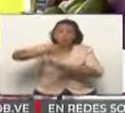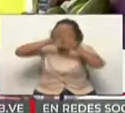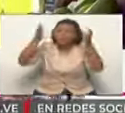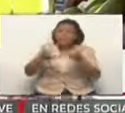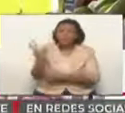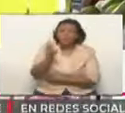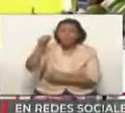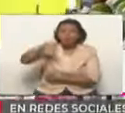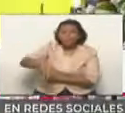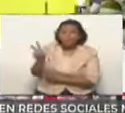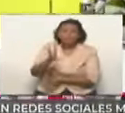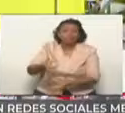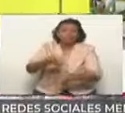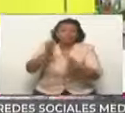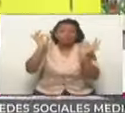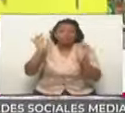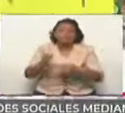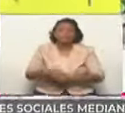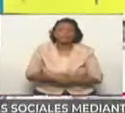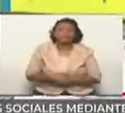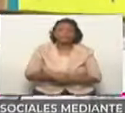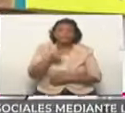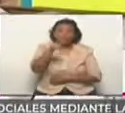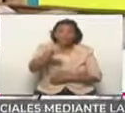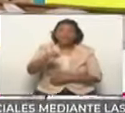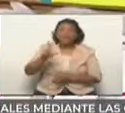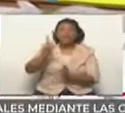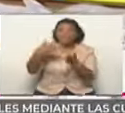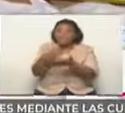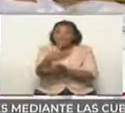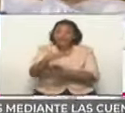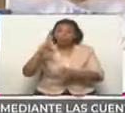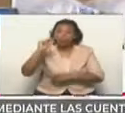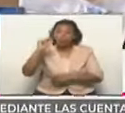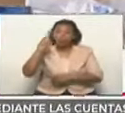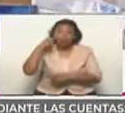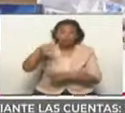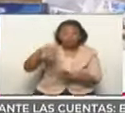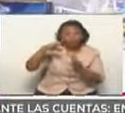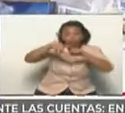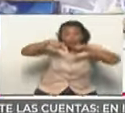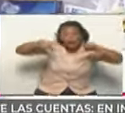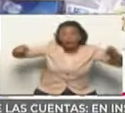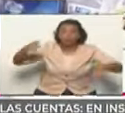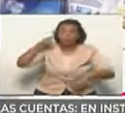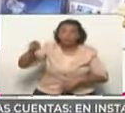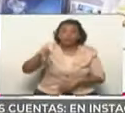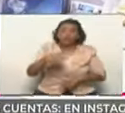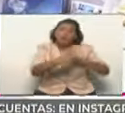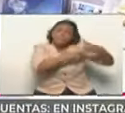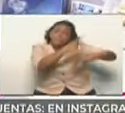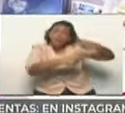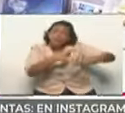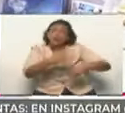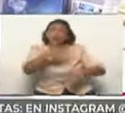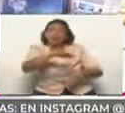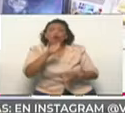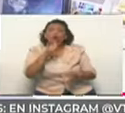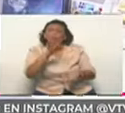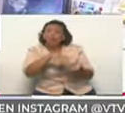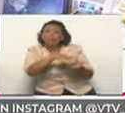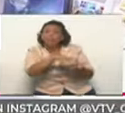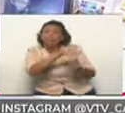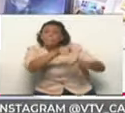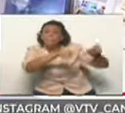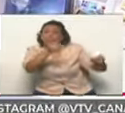Venezuela. Aquí tenemos tajalí, ¿verdad? Bueno, los productores de tajalí, ¿dónde están? Acá está,